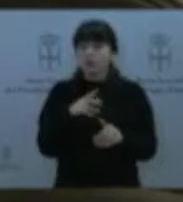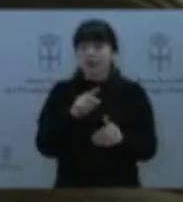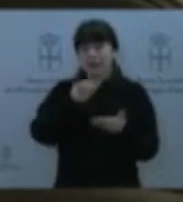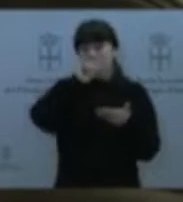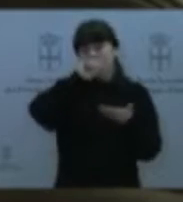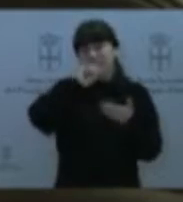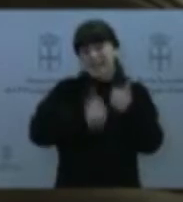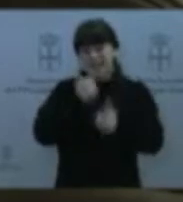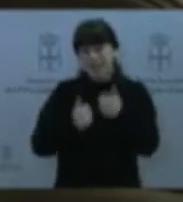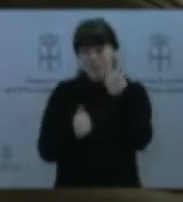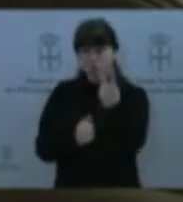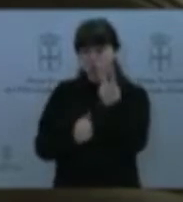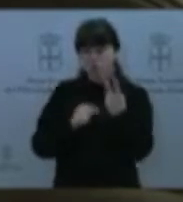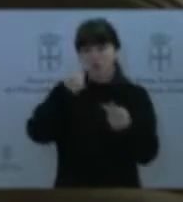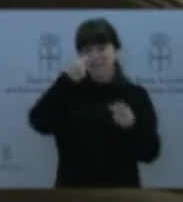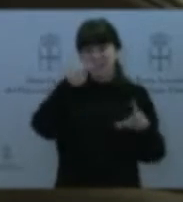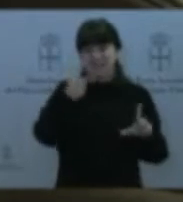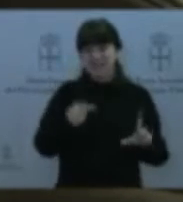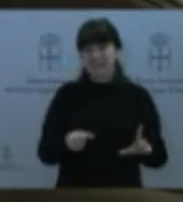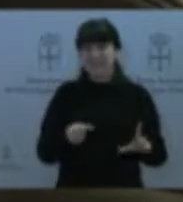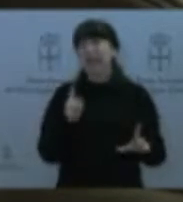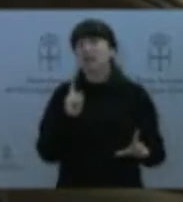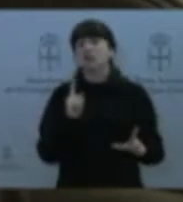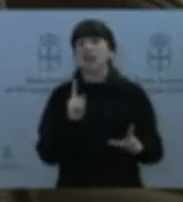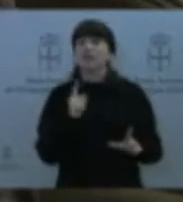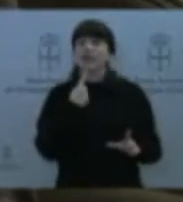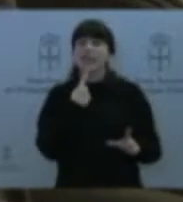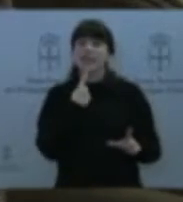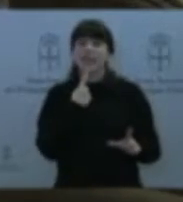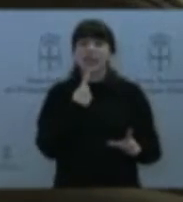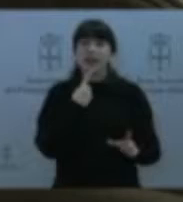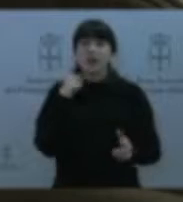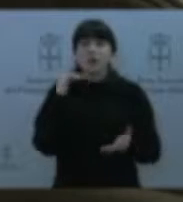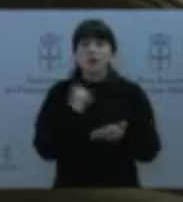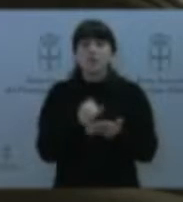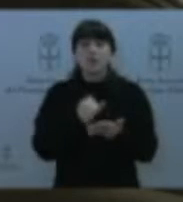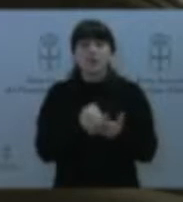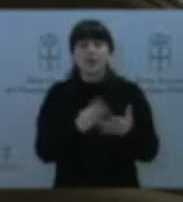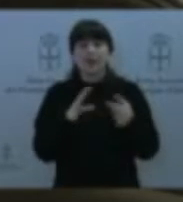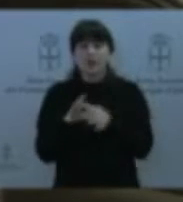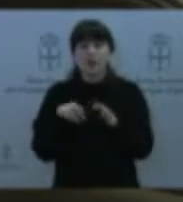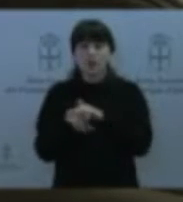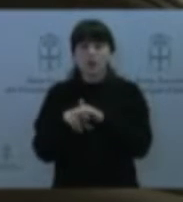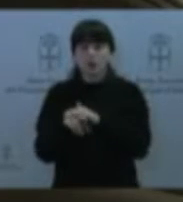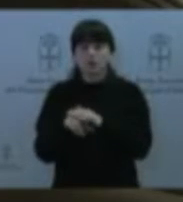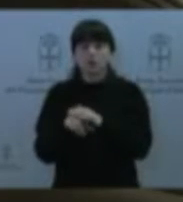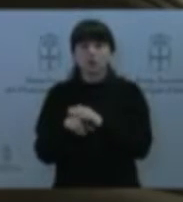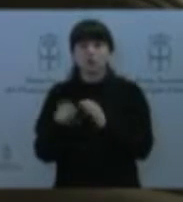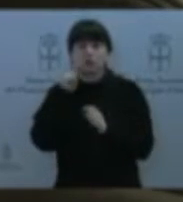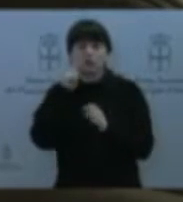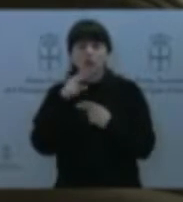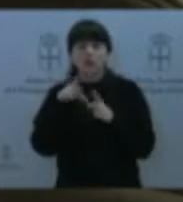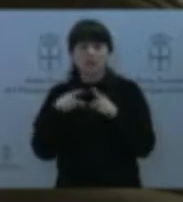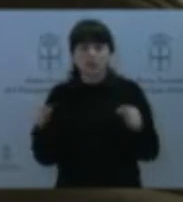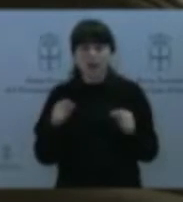era de que había que acometer pruebas sobre recursos turísticos asturianos. La segunda prueba era sobre idiomas, pero no fue una prueba ni tan